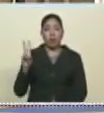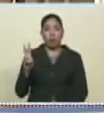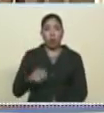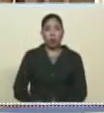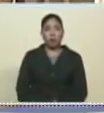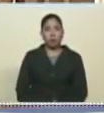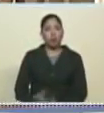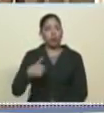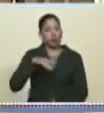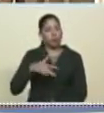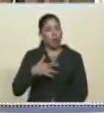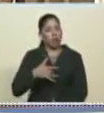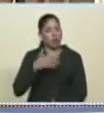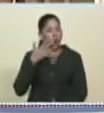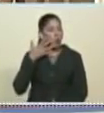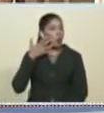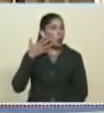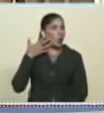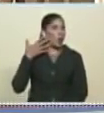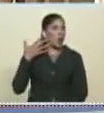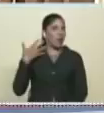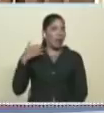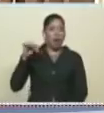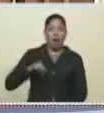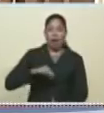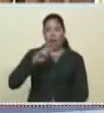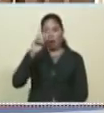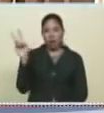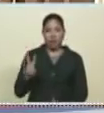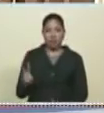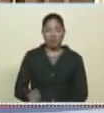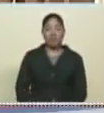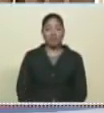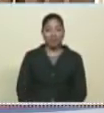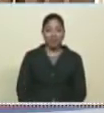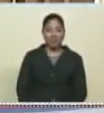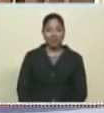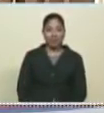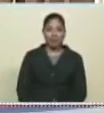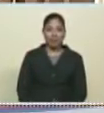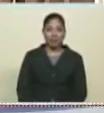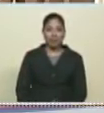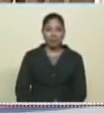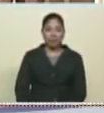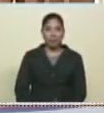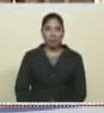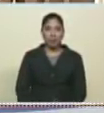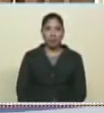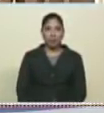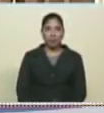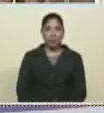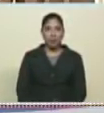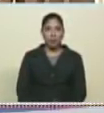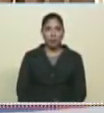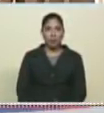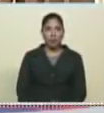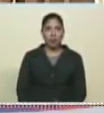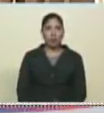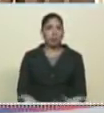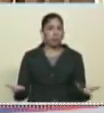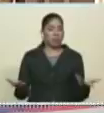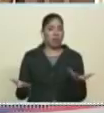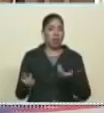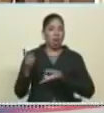debemos sentirnos orgullosos los venezolanos y orgullosas las venezolanas. Y no puede ser que por